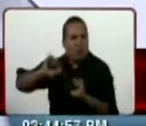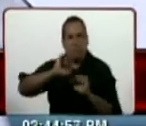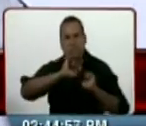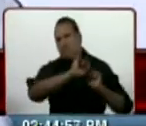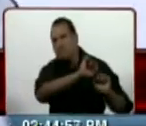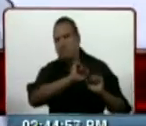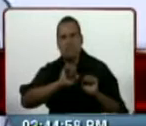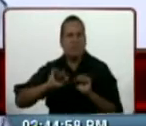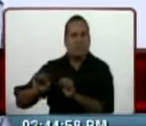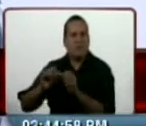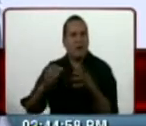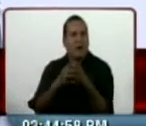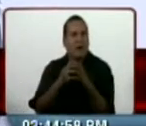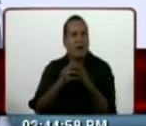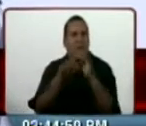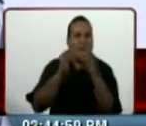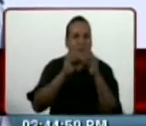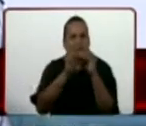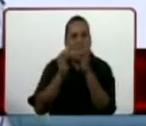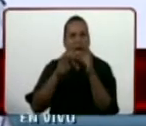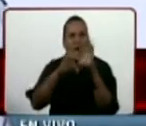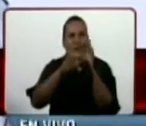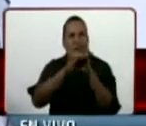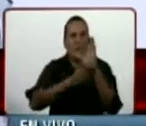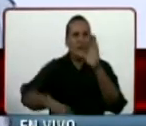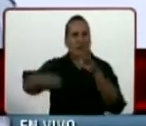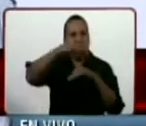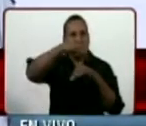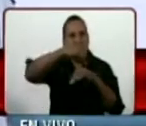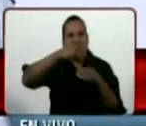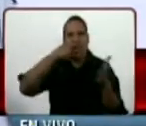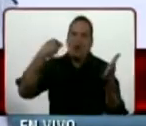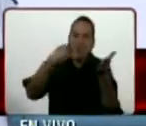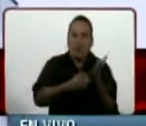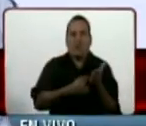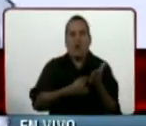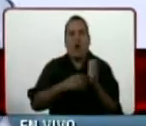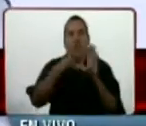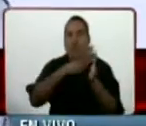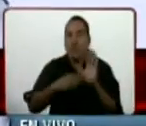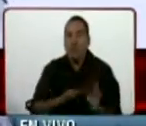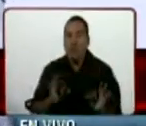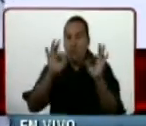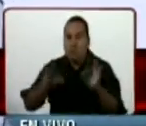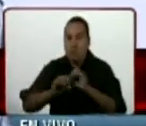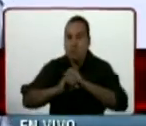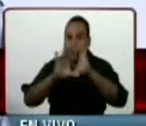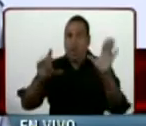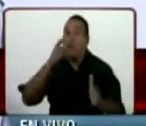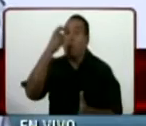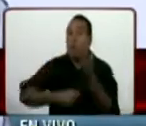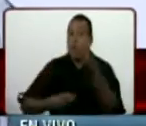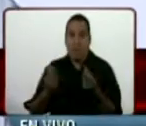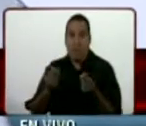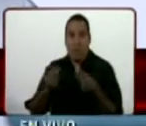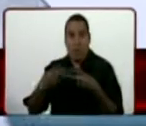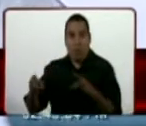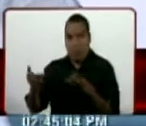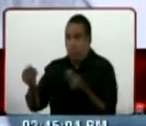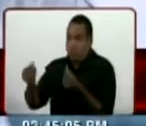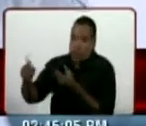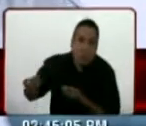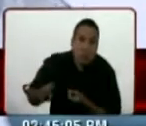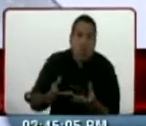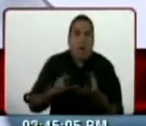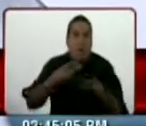cuando redactamos la constitución, colocamos allí normas muy estrictas que prohíben ese financiamiento público, porque el